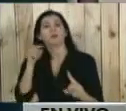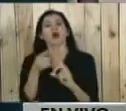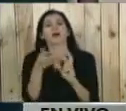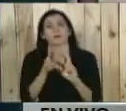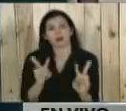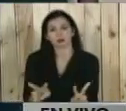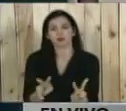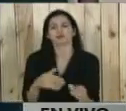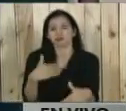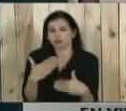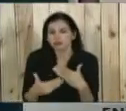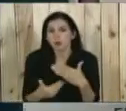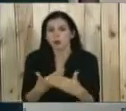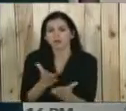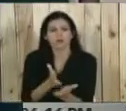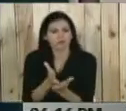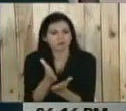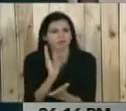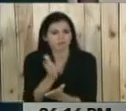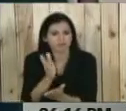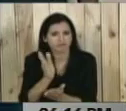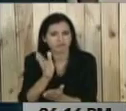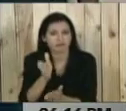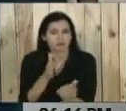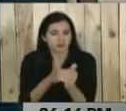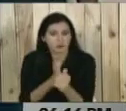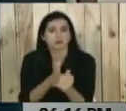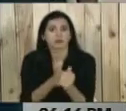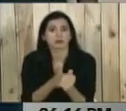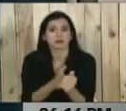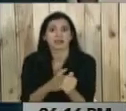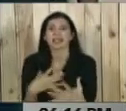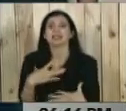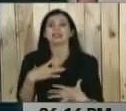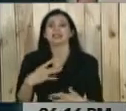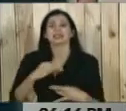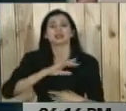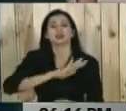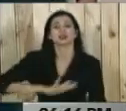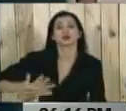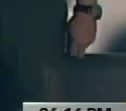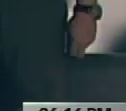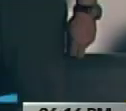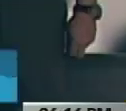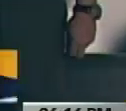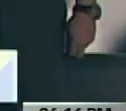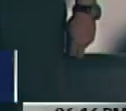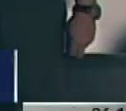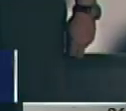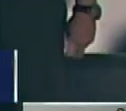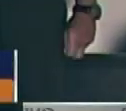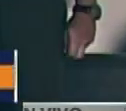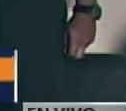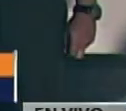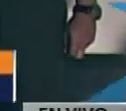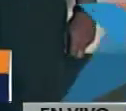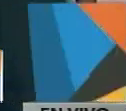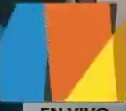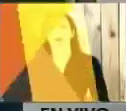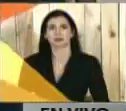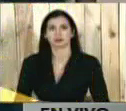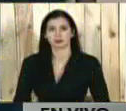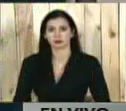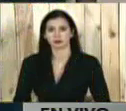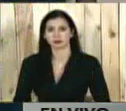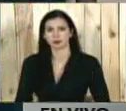irse encaminando en función del interés común del país y debe ir arrojando buenos